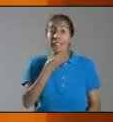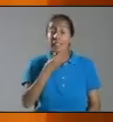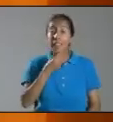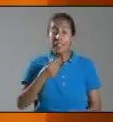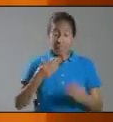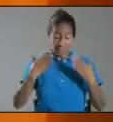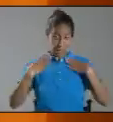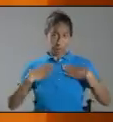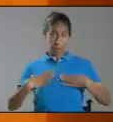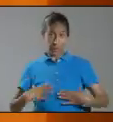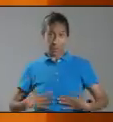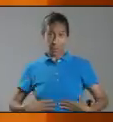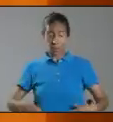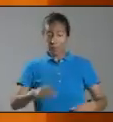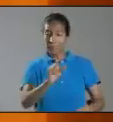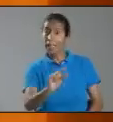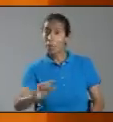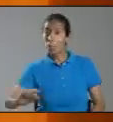Entonces, ¿de qué está hablando?